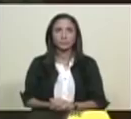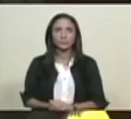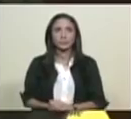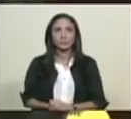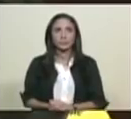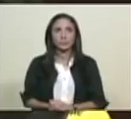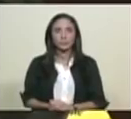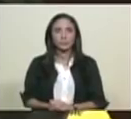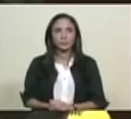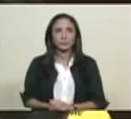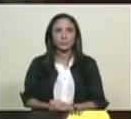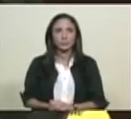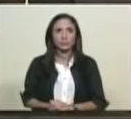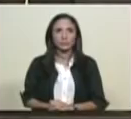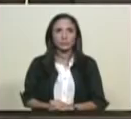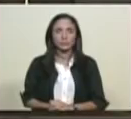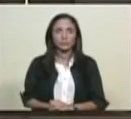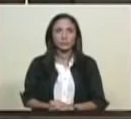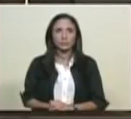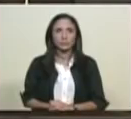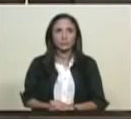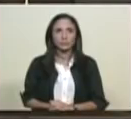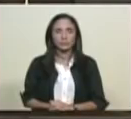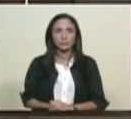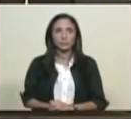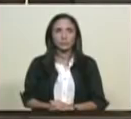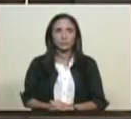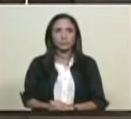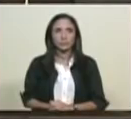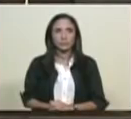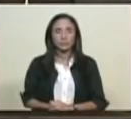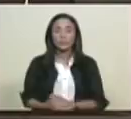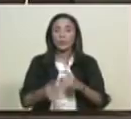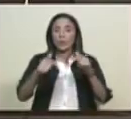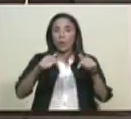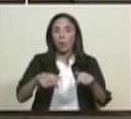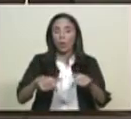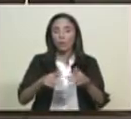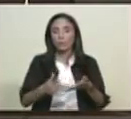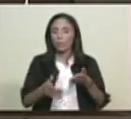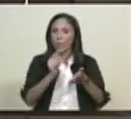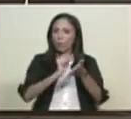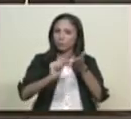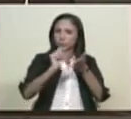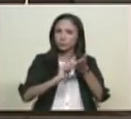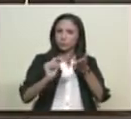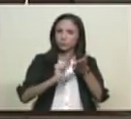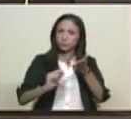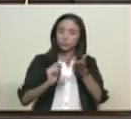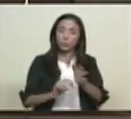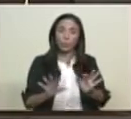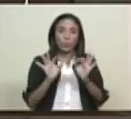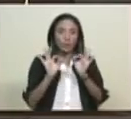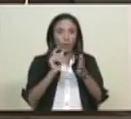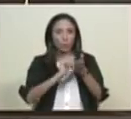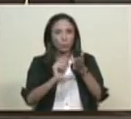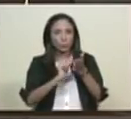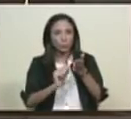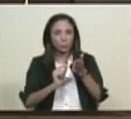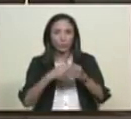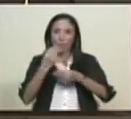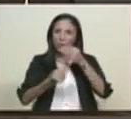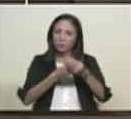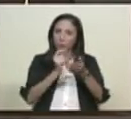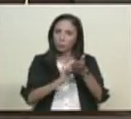Comisión Constitucional. Hoy se está redactando con el cuidado debido,